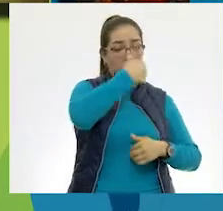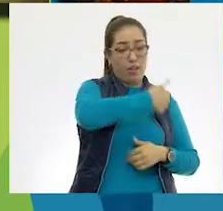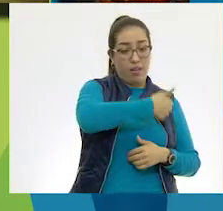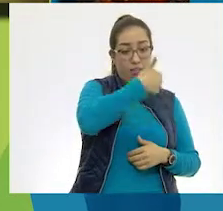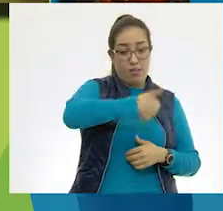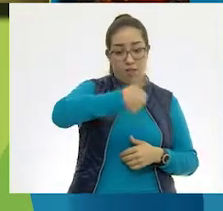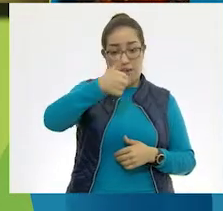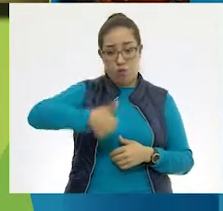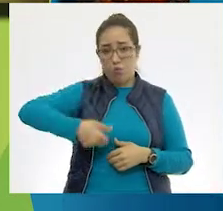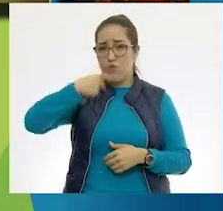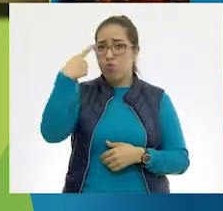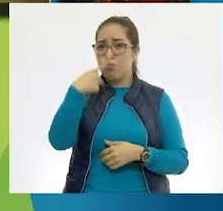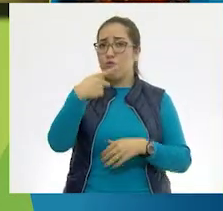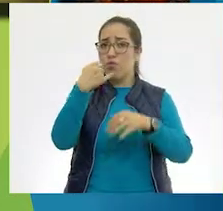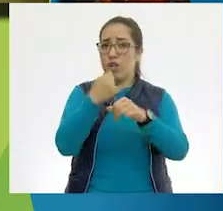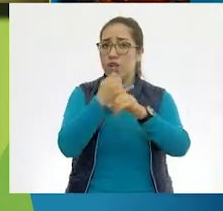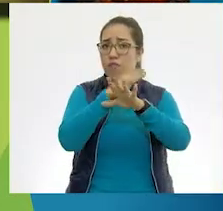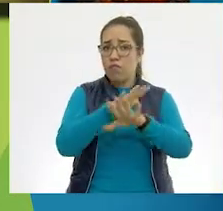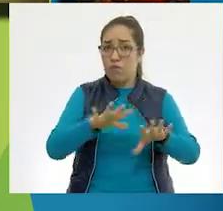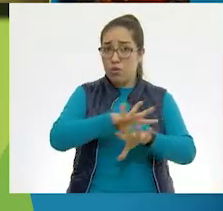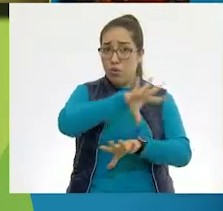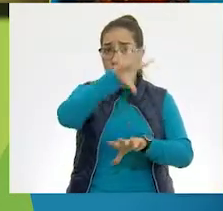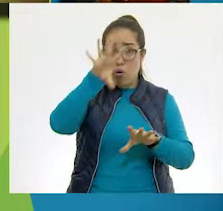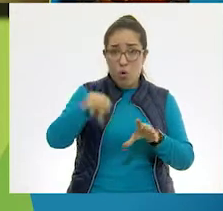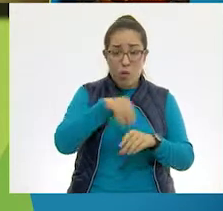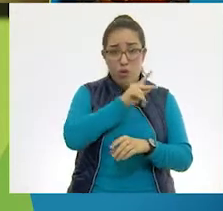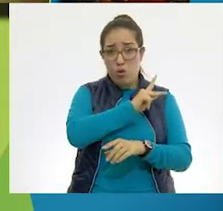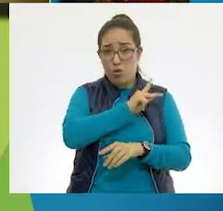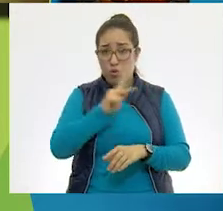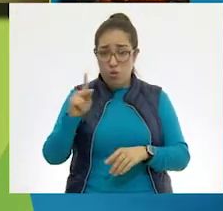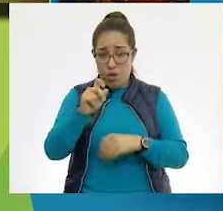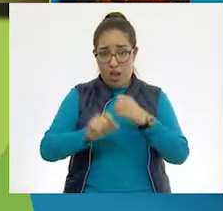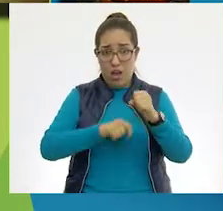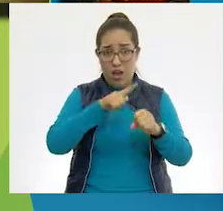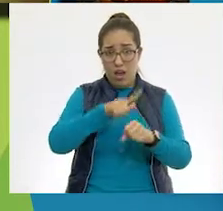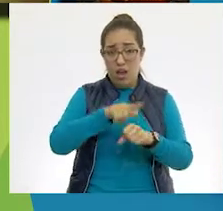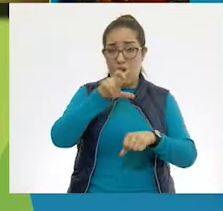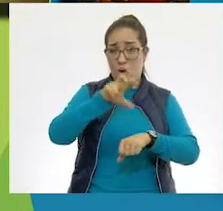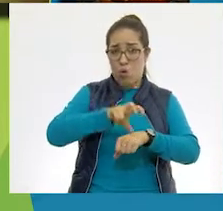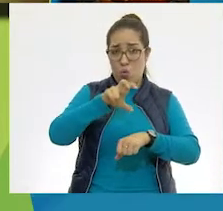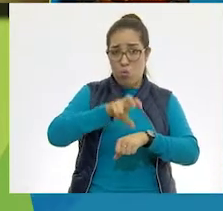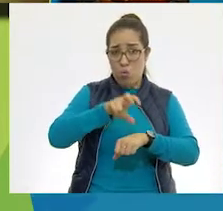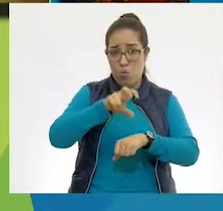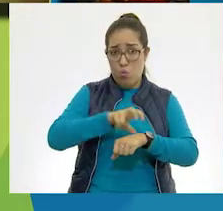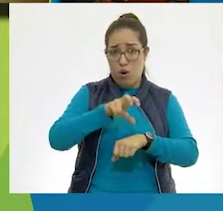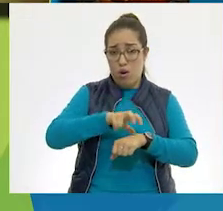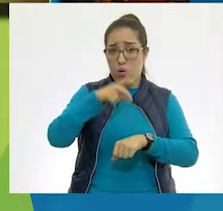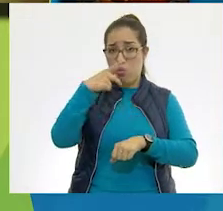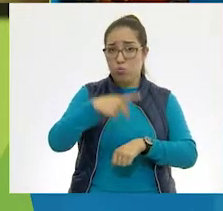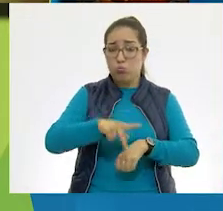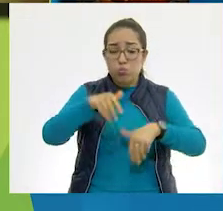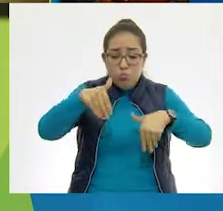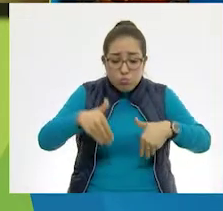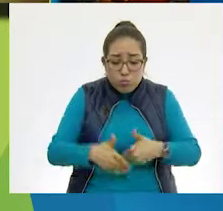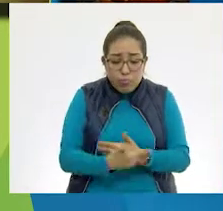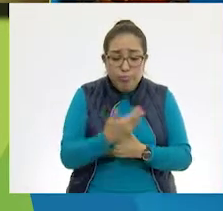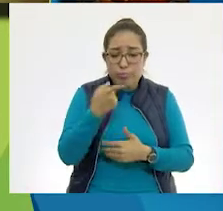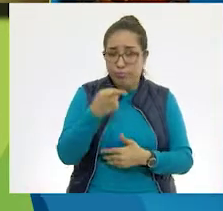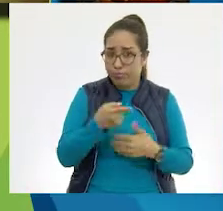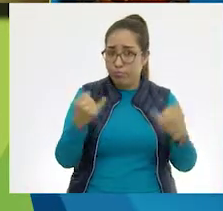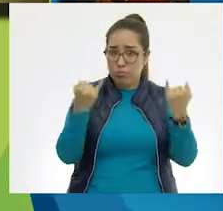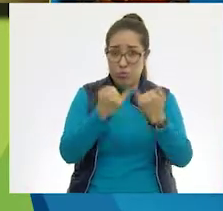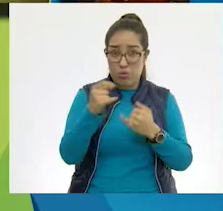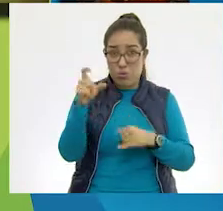información. Todos los animales ovíparos ponen los huevos en los que se desarrolla el embrión. Una vez que ocurre